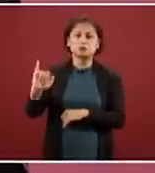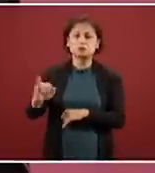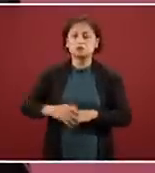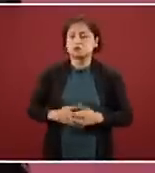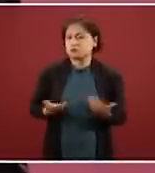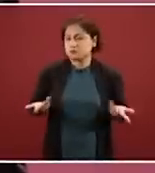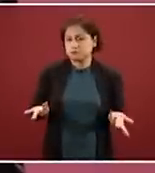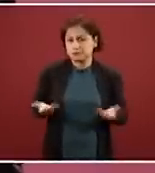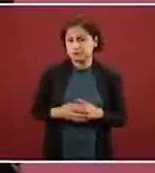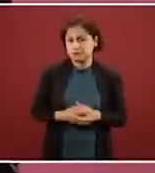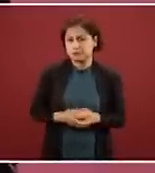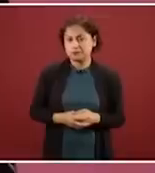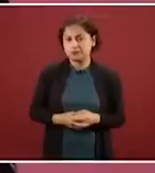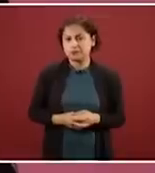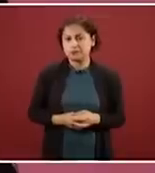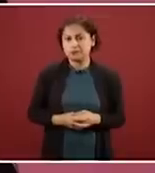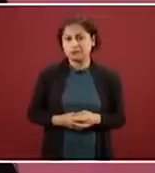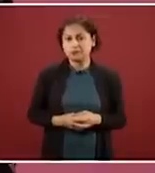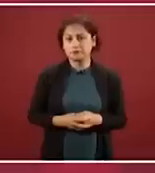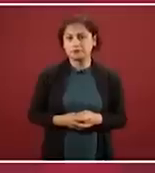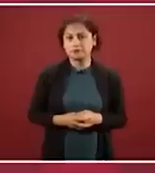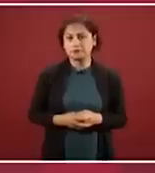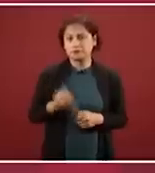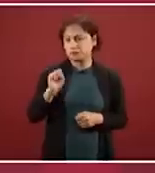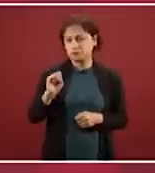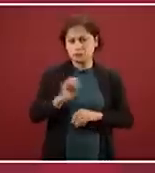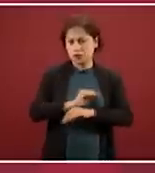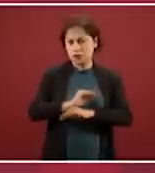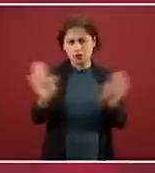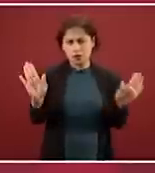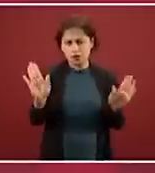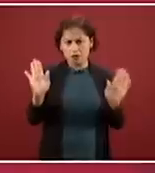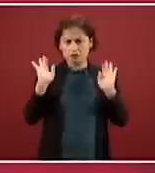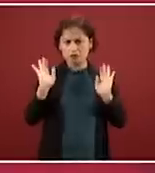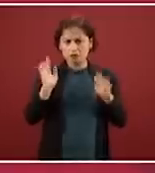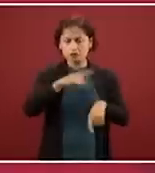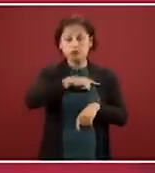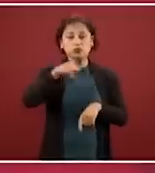y estamos dispuestos a hablar con todos,